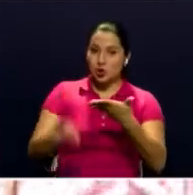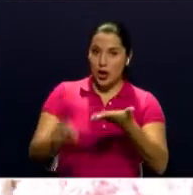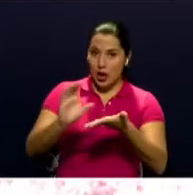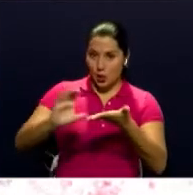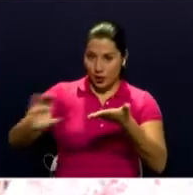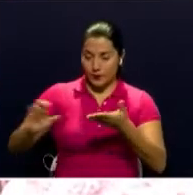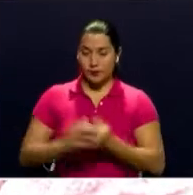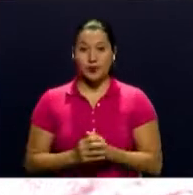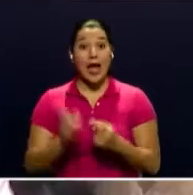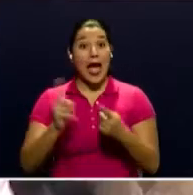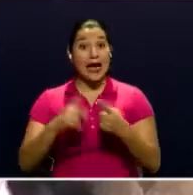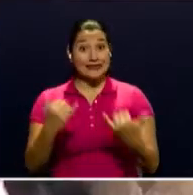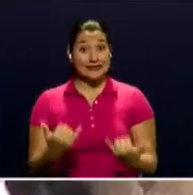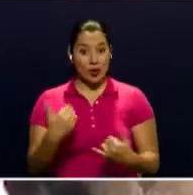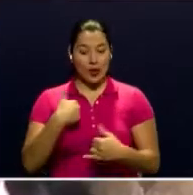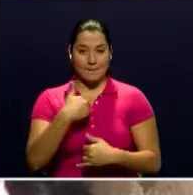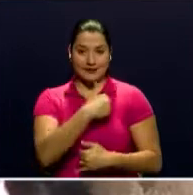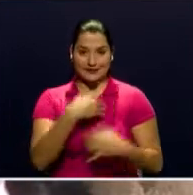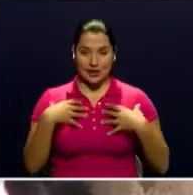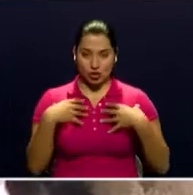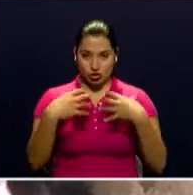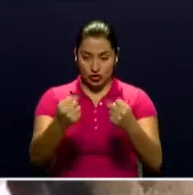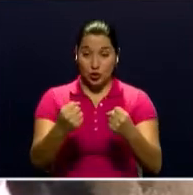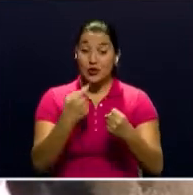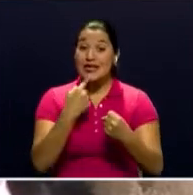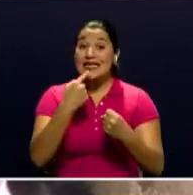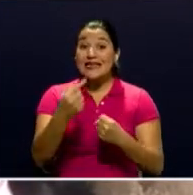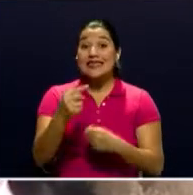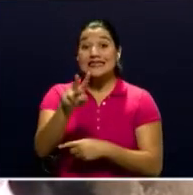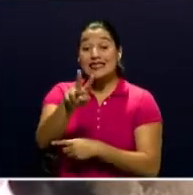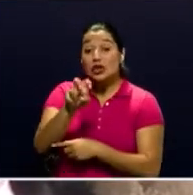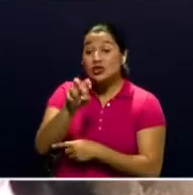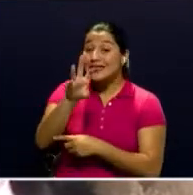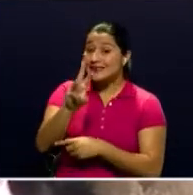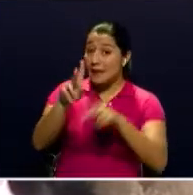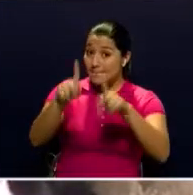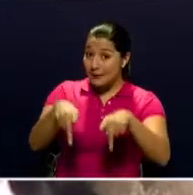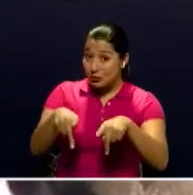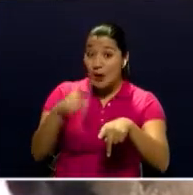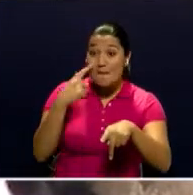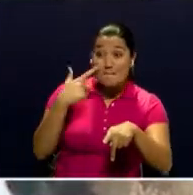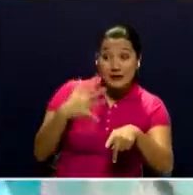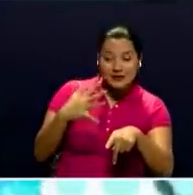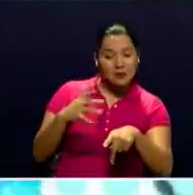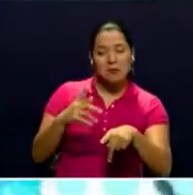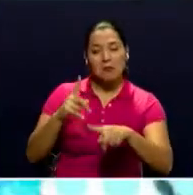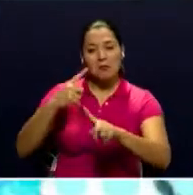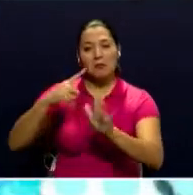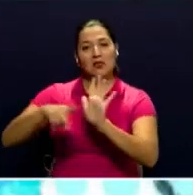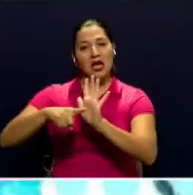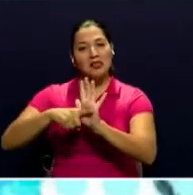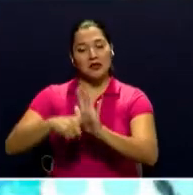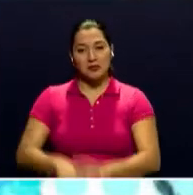Hasta el momento, según el Ministerio de Salud, se ha descartado 206 casos en Costa Rica.